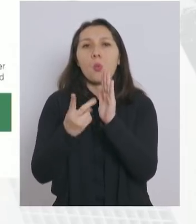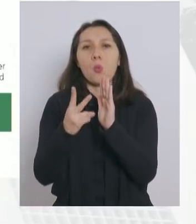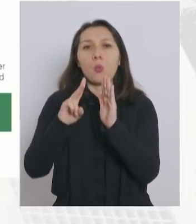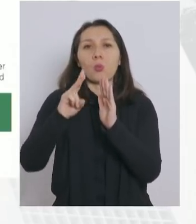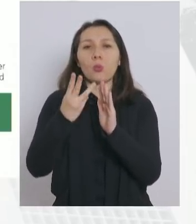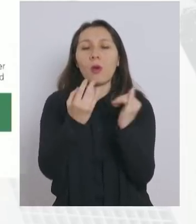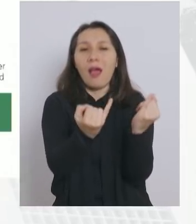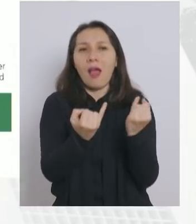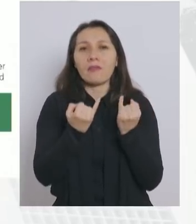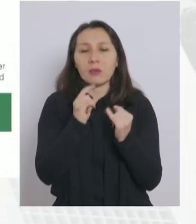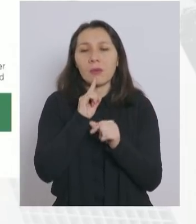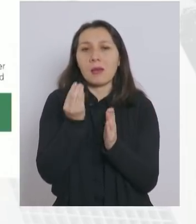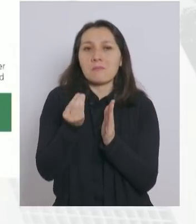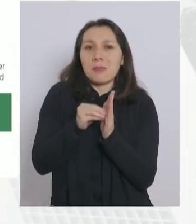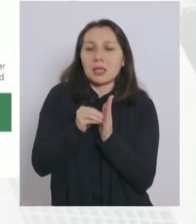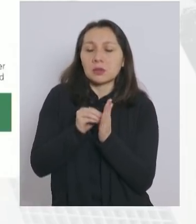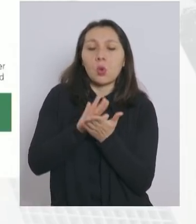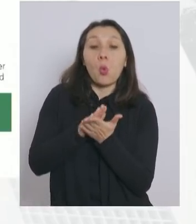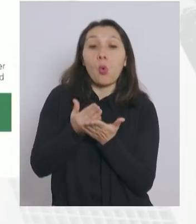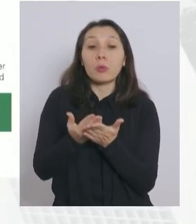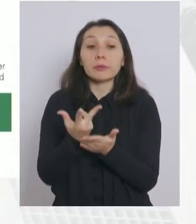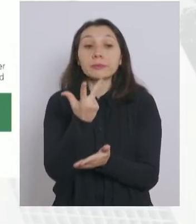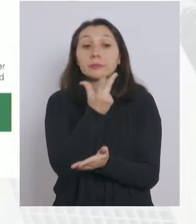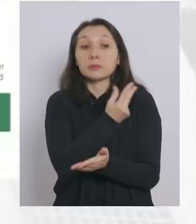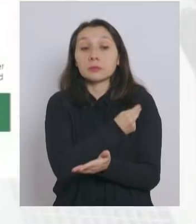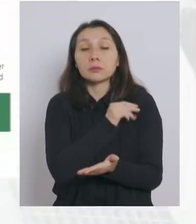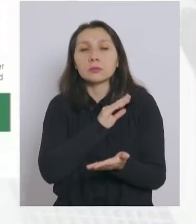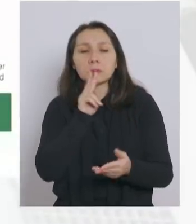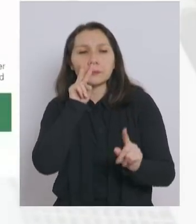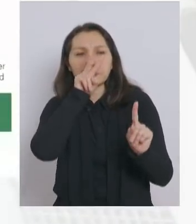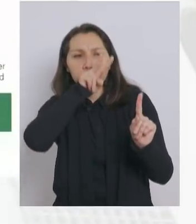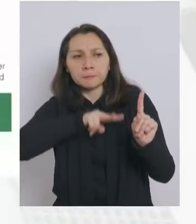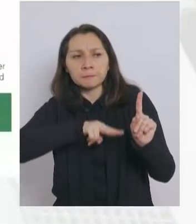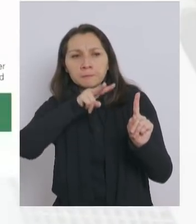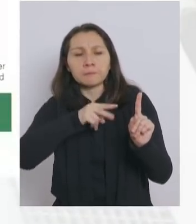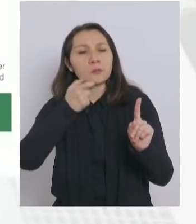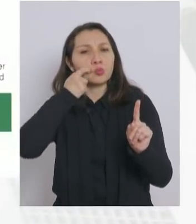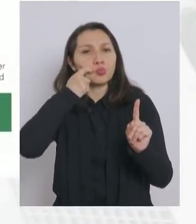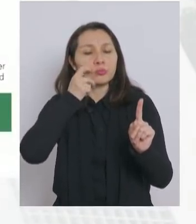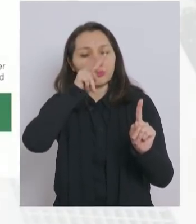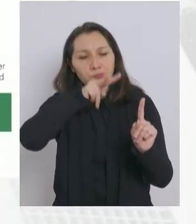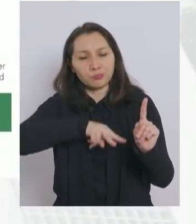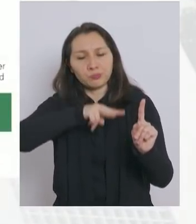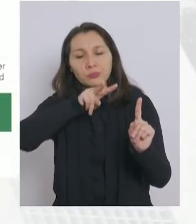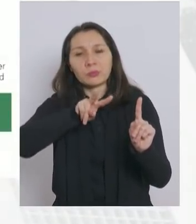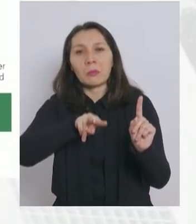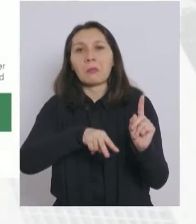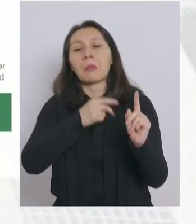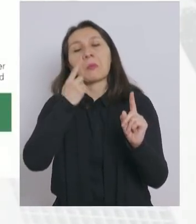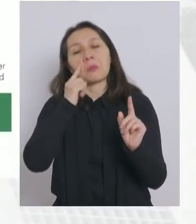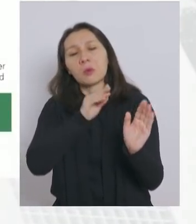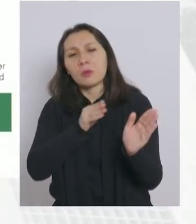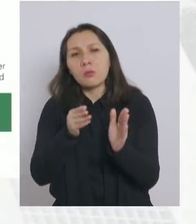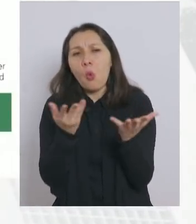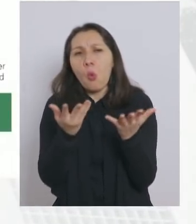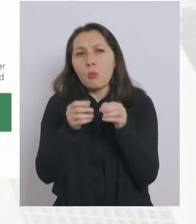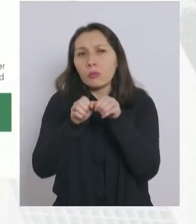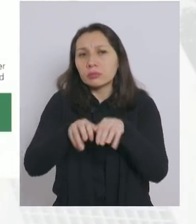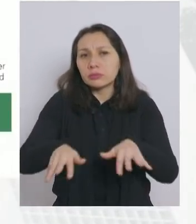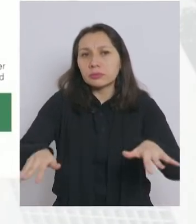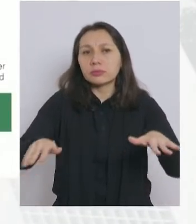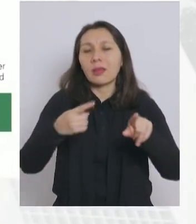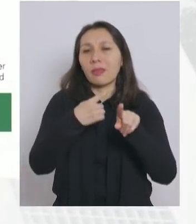información respecto de cómo la vacuna se comporta en el ser humano. cómo este se distribuye para llegar a